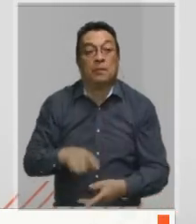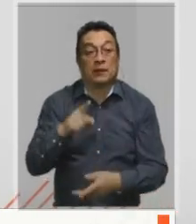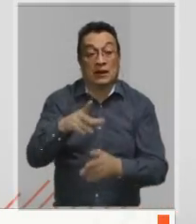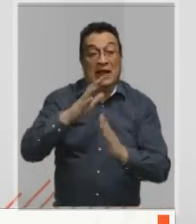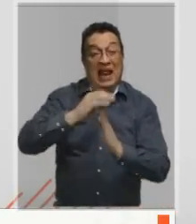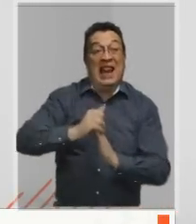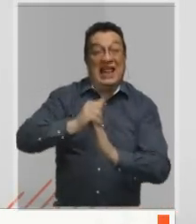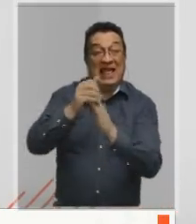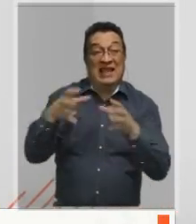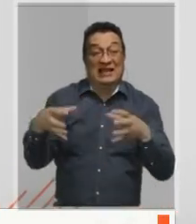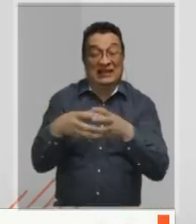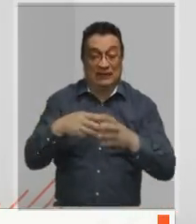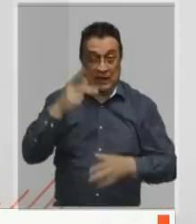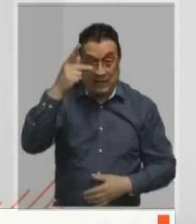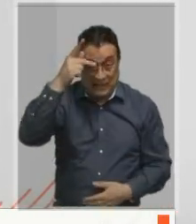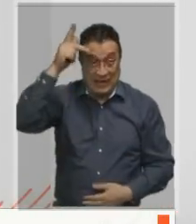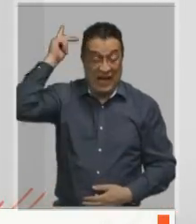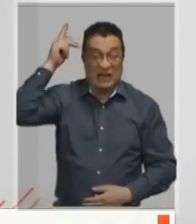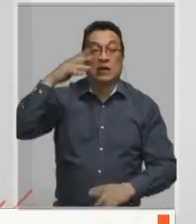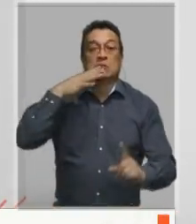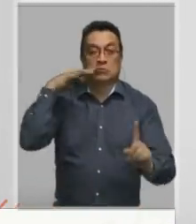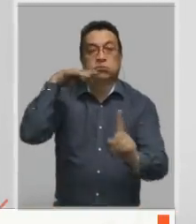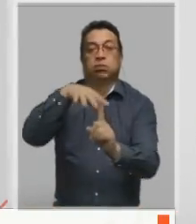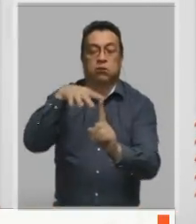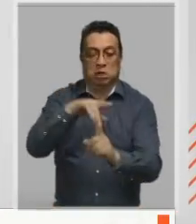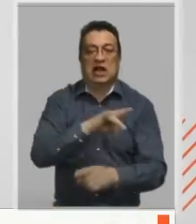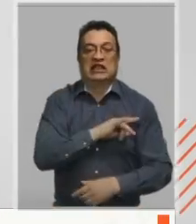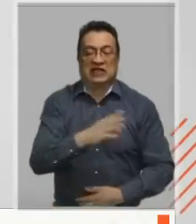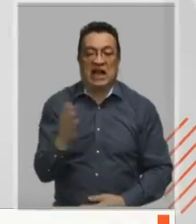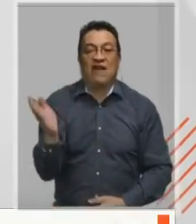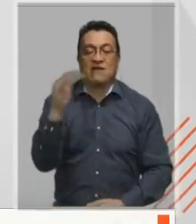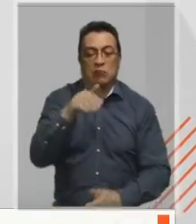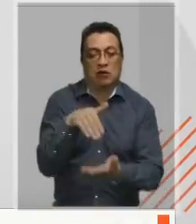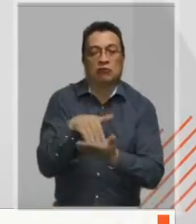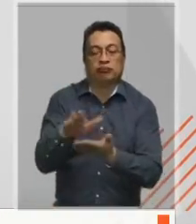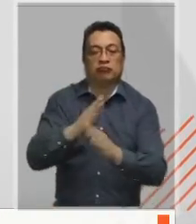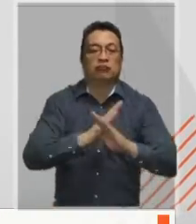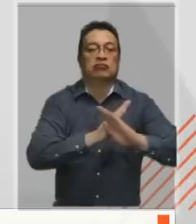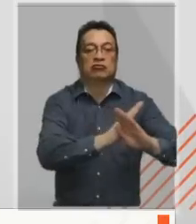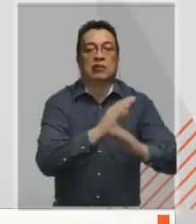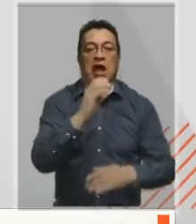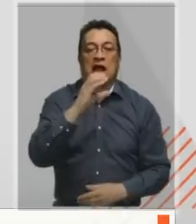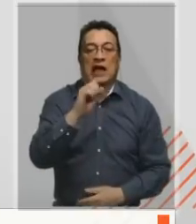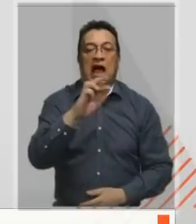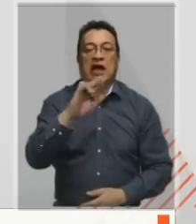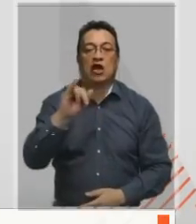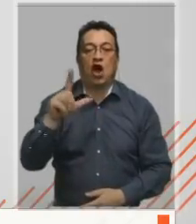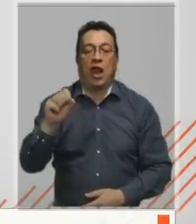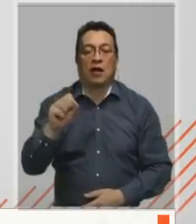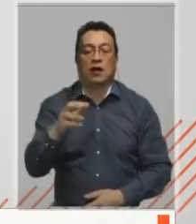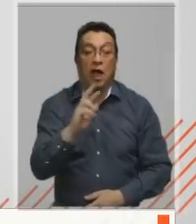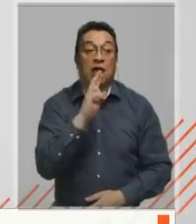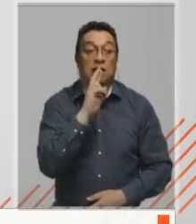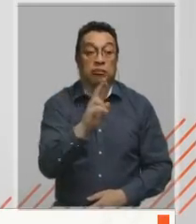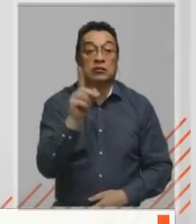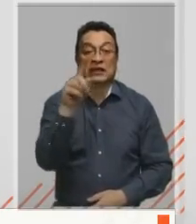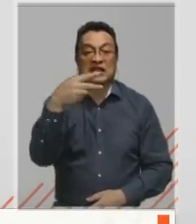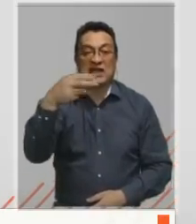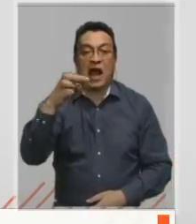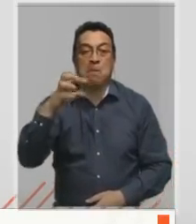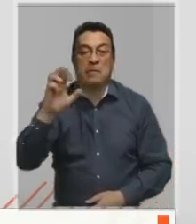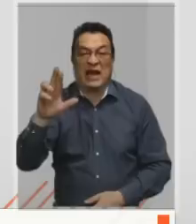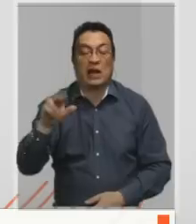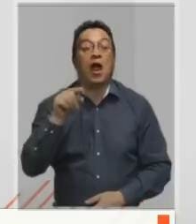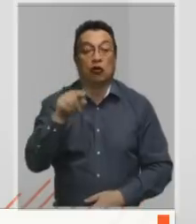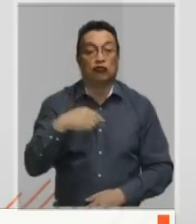esa tienda, José Antonio Kast, criticó a Chile Vamos por rechazar la censura contra Cariola. Le respondió el diputado Schalper. Decidimos votar